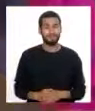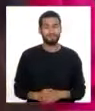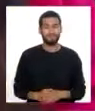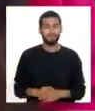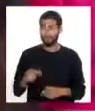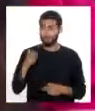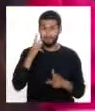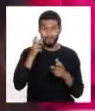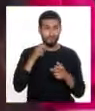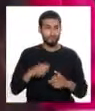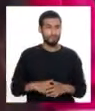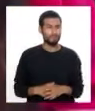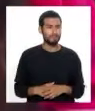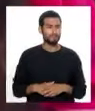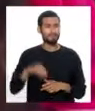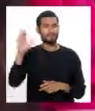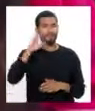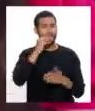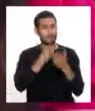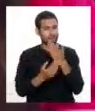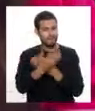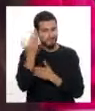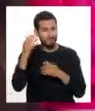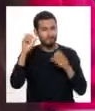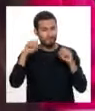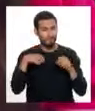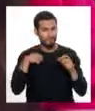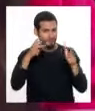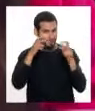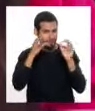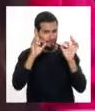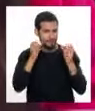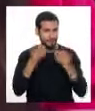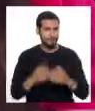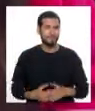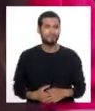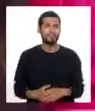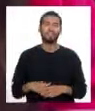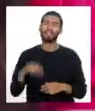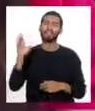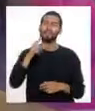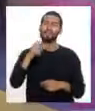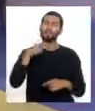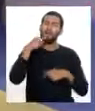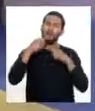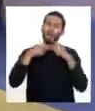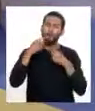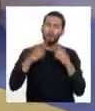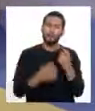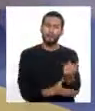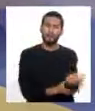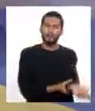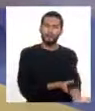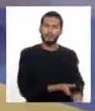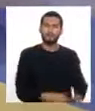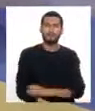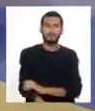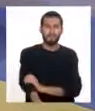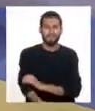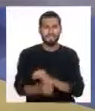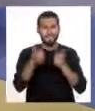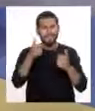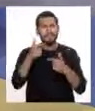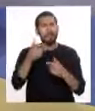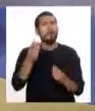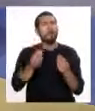¿Nos escuchan? Buenos días, señorita Fátima. Muy buenos días. Sí, le escucho muy bien. Gladys, cuéntanos un poco. ¿Cómo está Fátima? Muy bien.